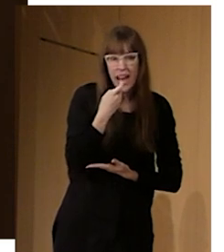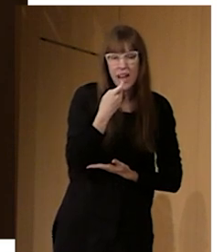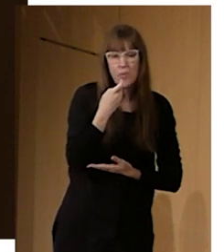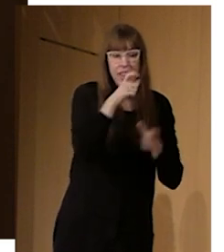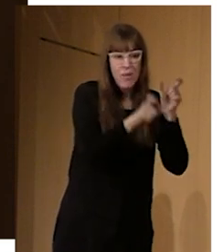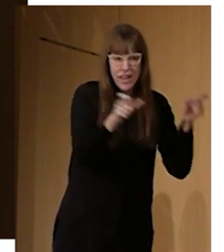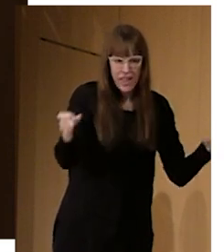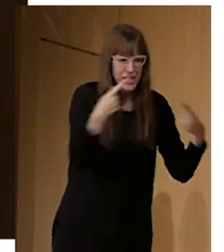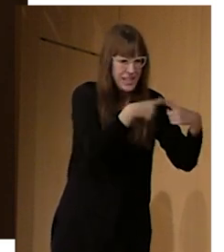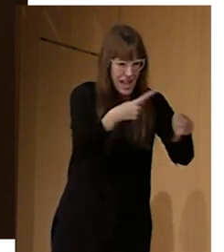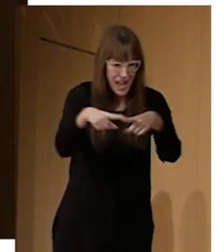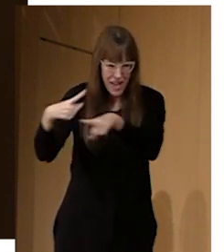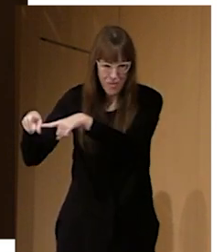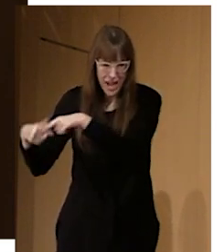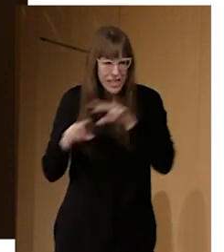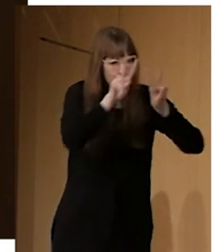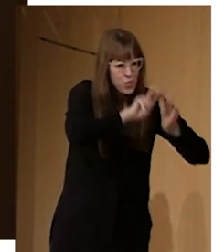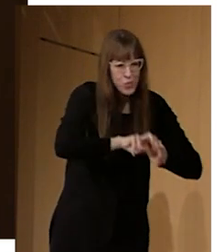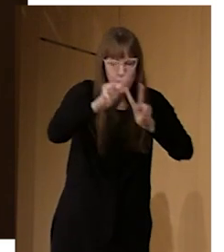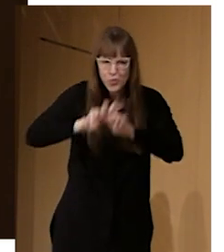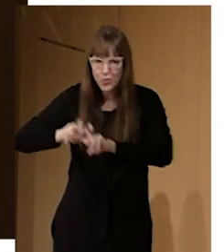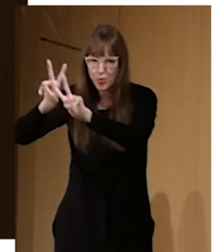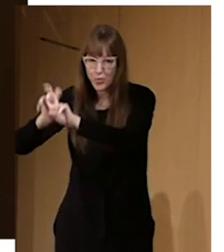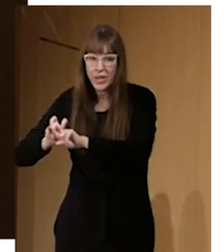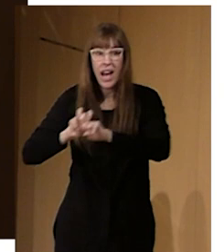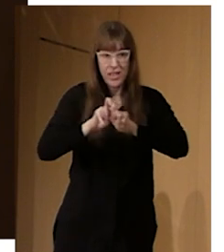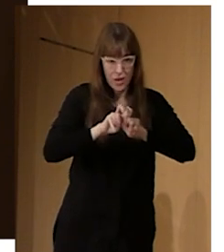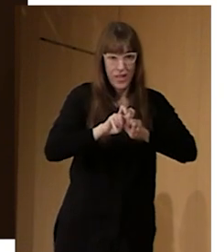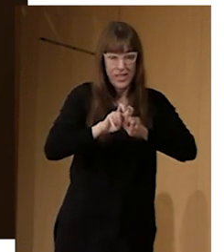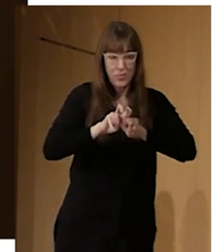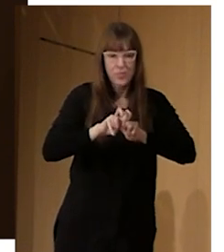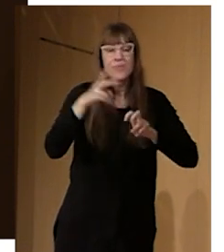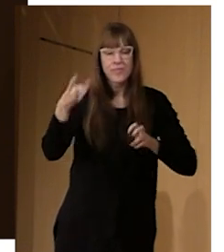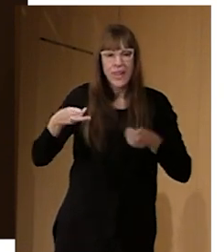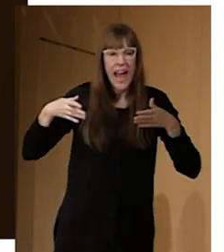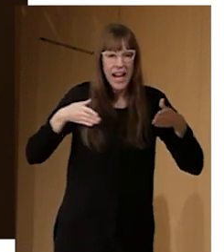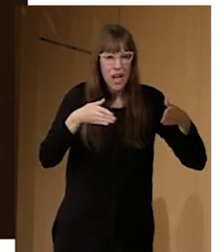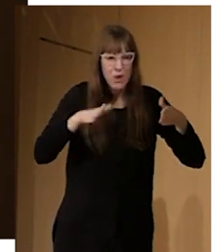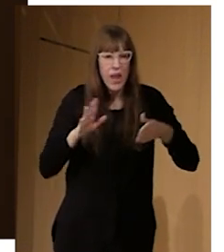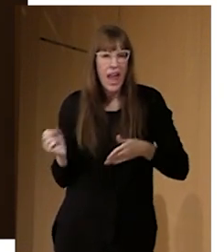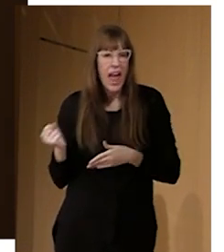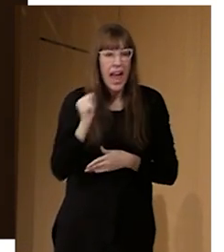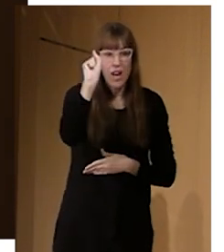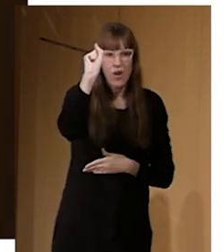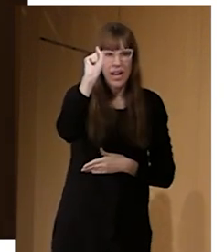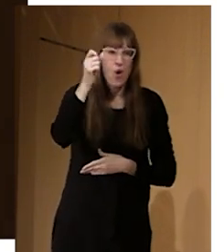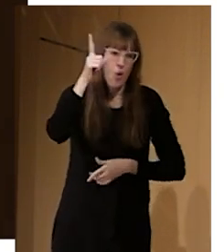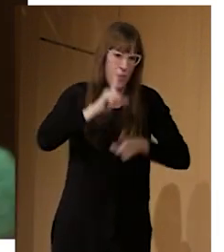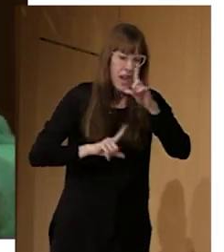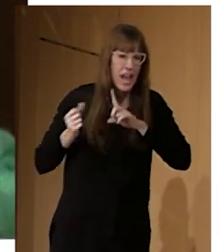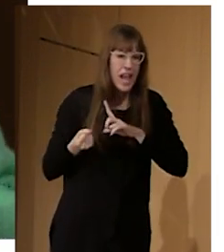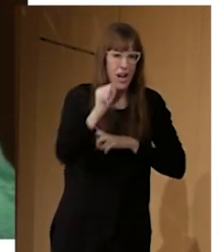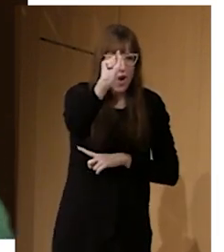distintas regiones em el camino del héroe es una estructura muy utilizada en literatura y en cine desde la